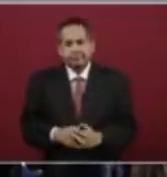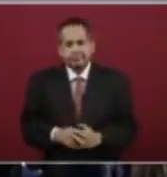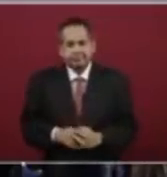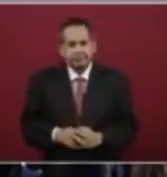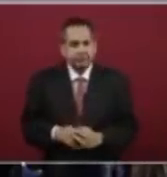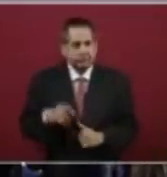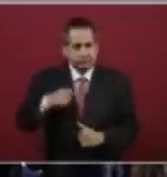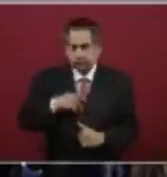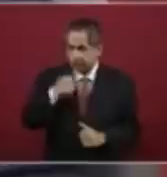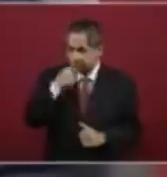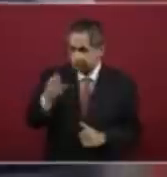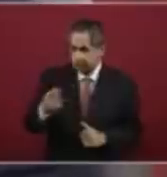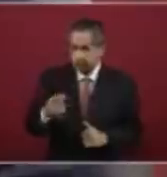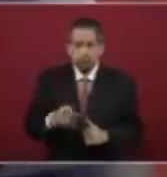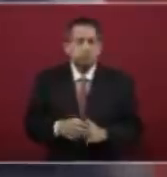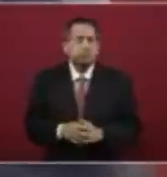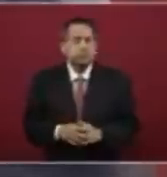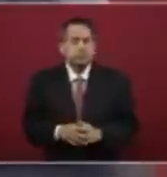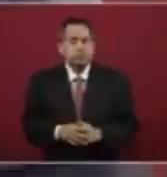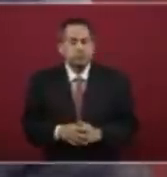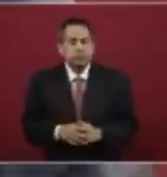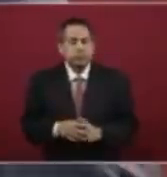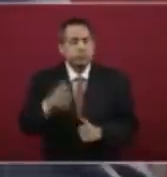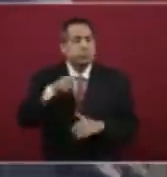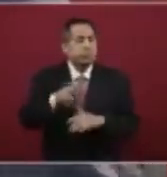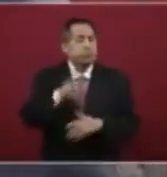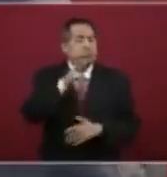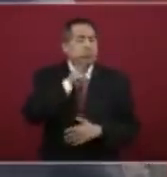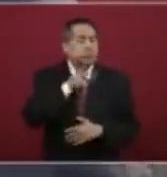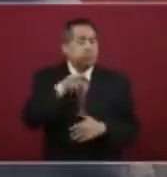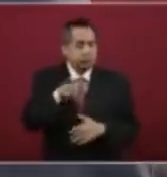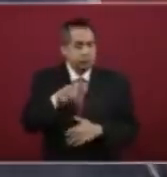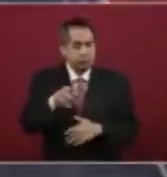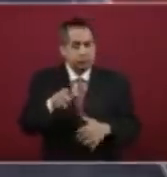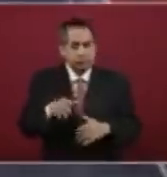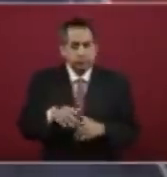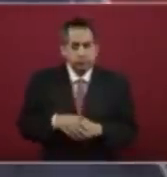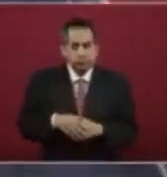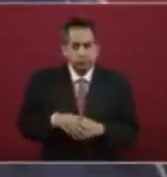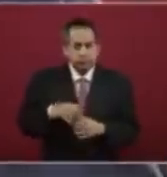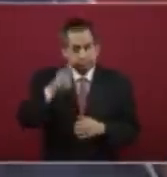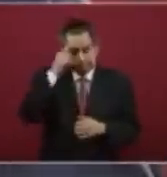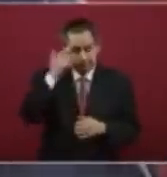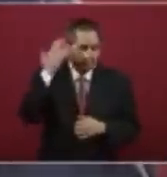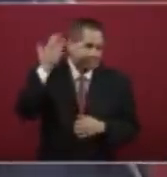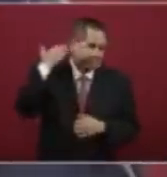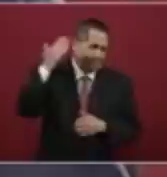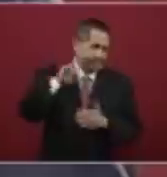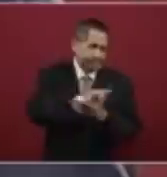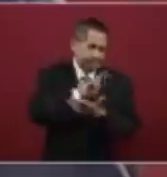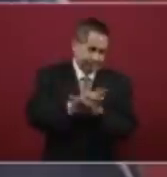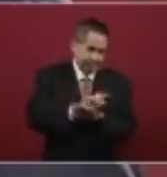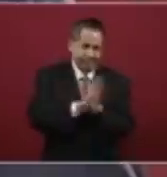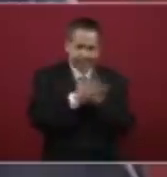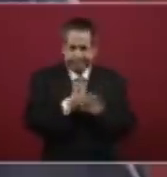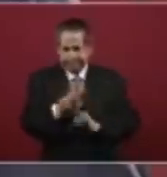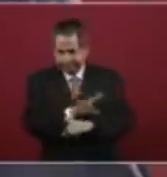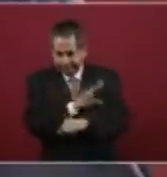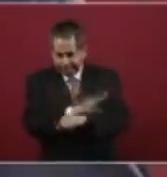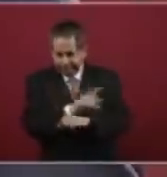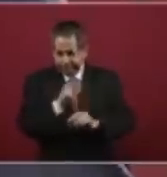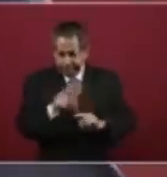Yo les decía que en el caso del petróleo, con la llamada reforma energética,